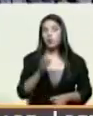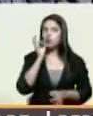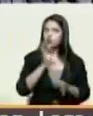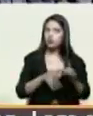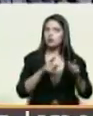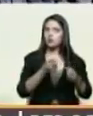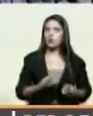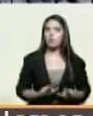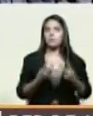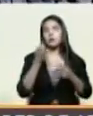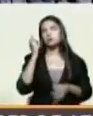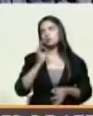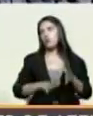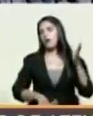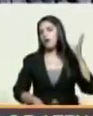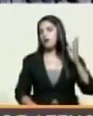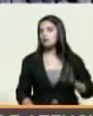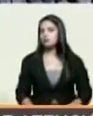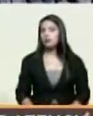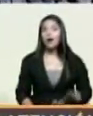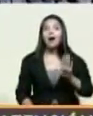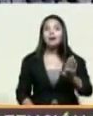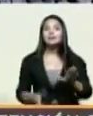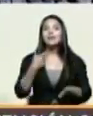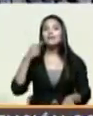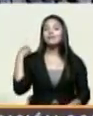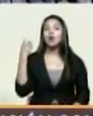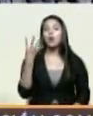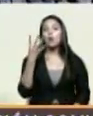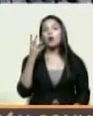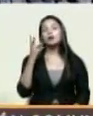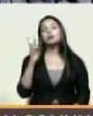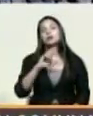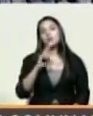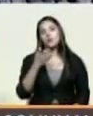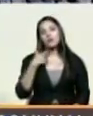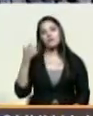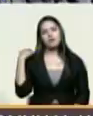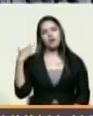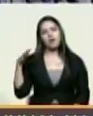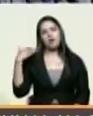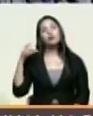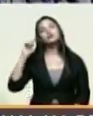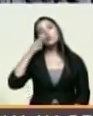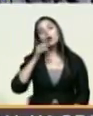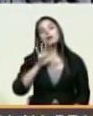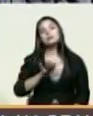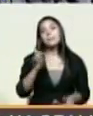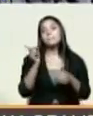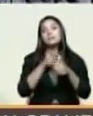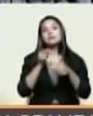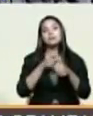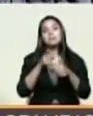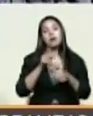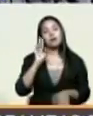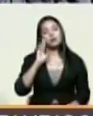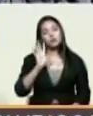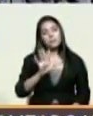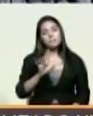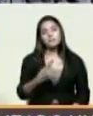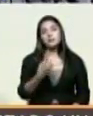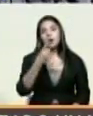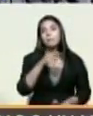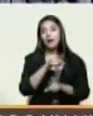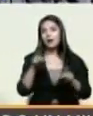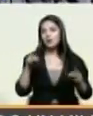vida. Así era la Cuarta República. Yo creo que esa es la razón principal para